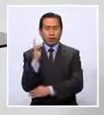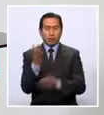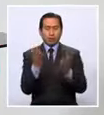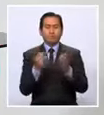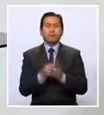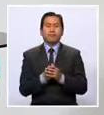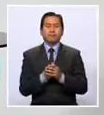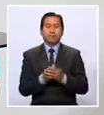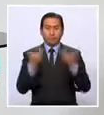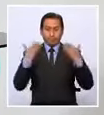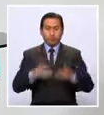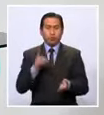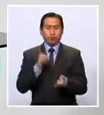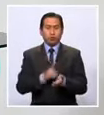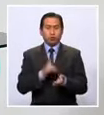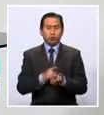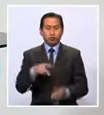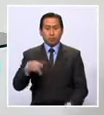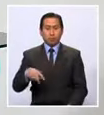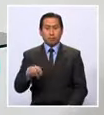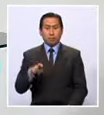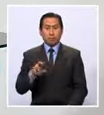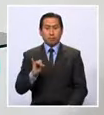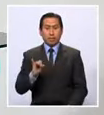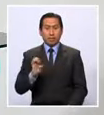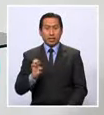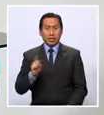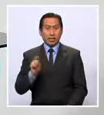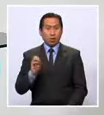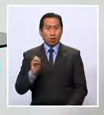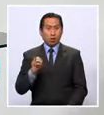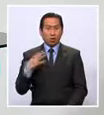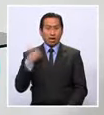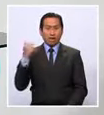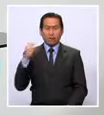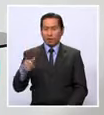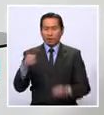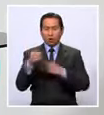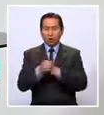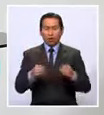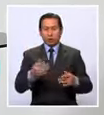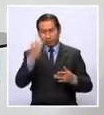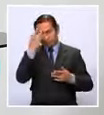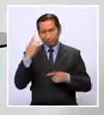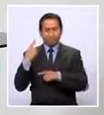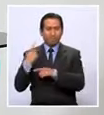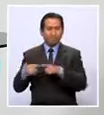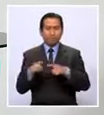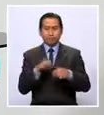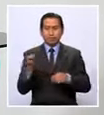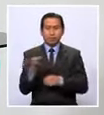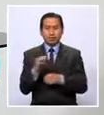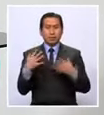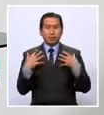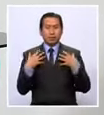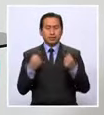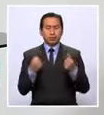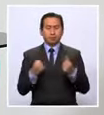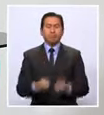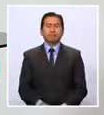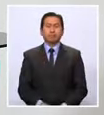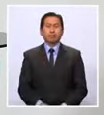les habla el doctor virgilio barrón jefe de la unidad de epidemiología del ministerio de salud